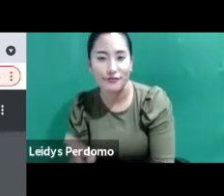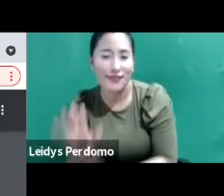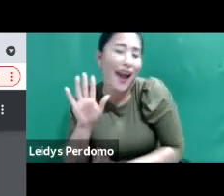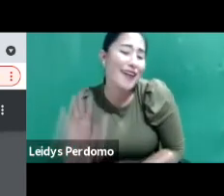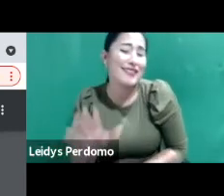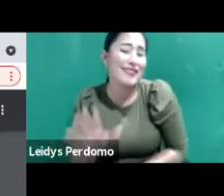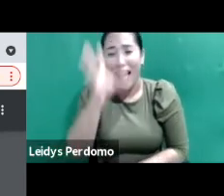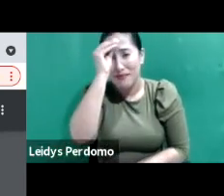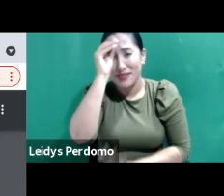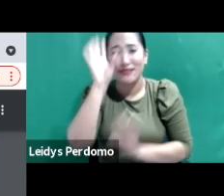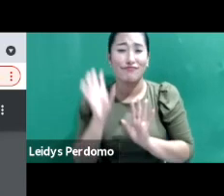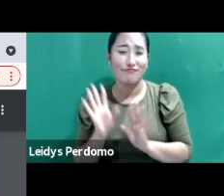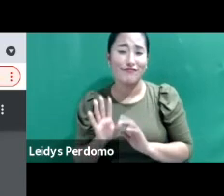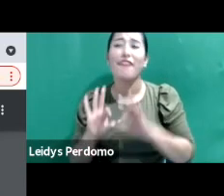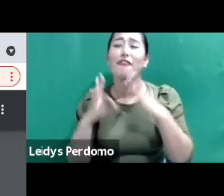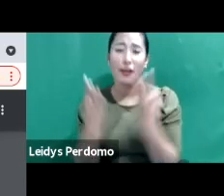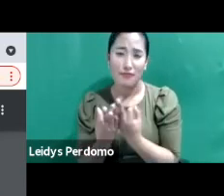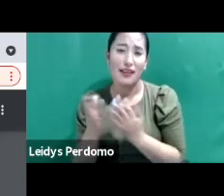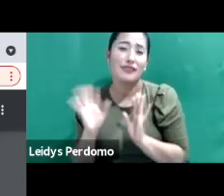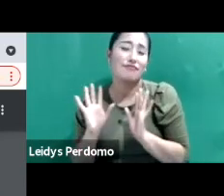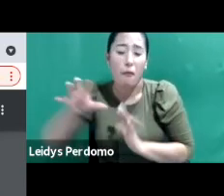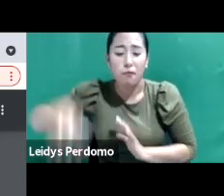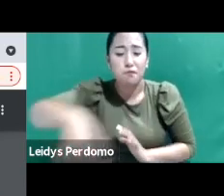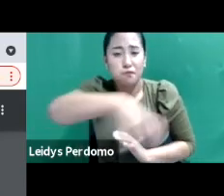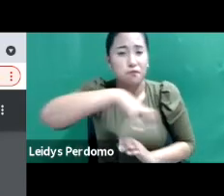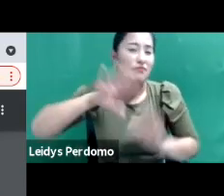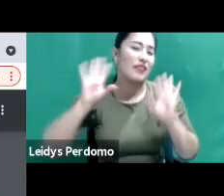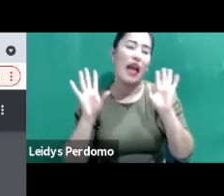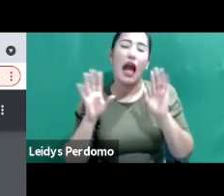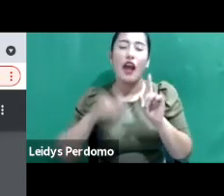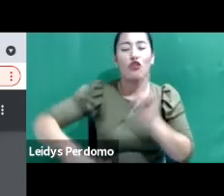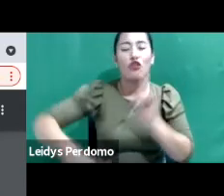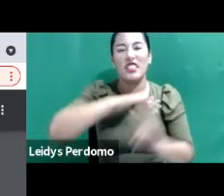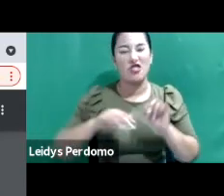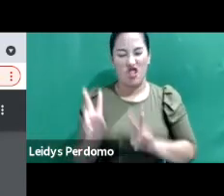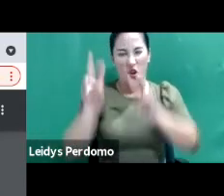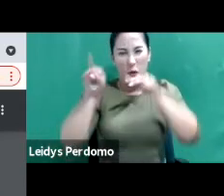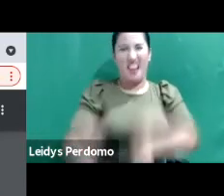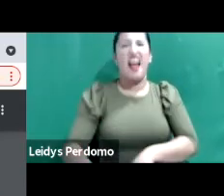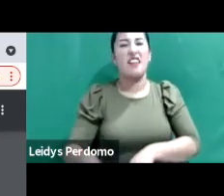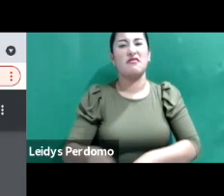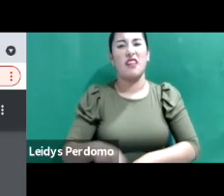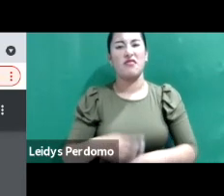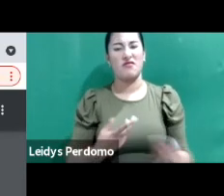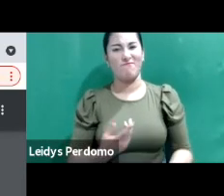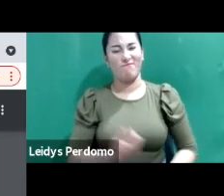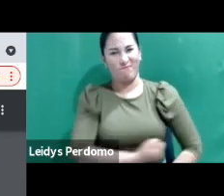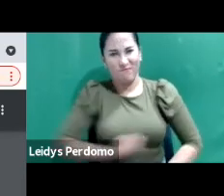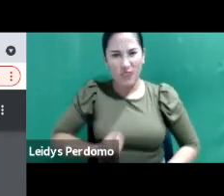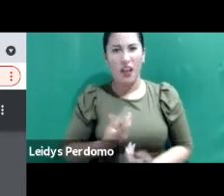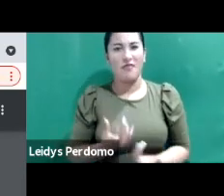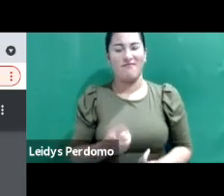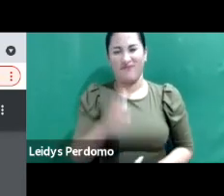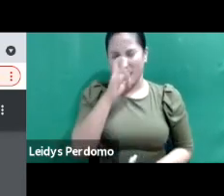hogares hemos crecido en contextos fuertes, invalidantes, en donde, digamos,